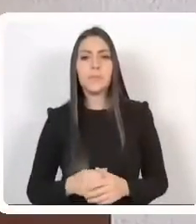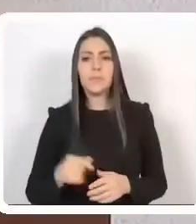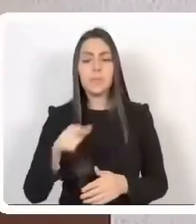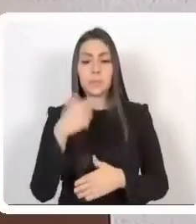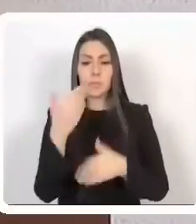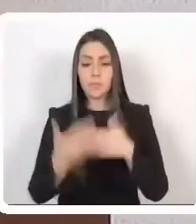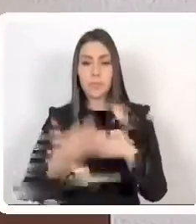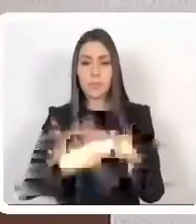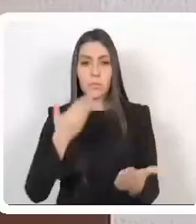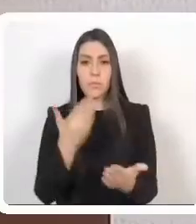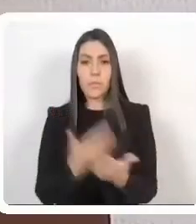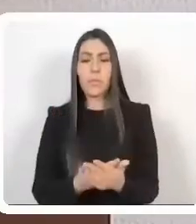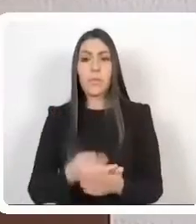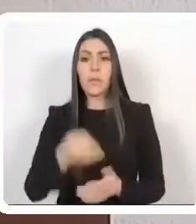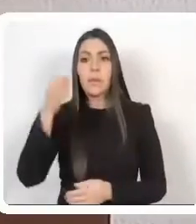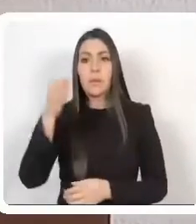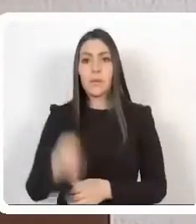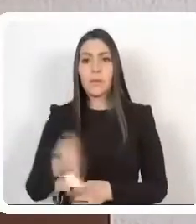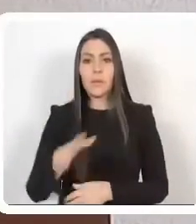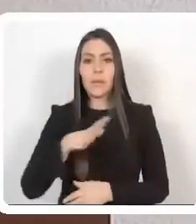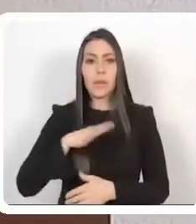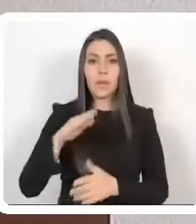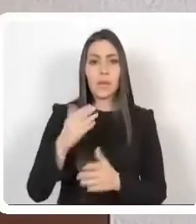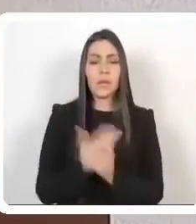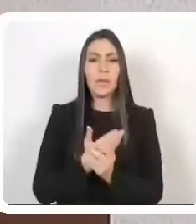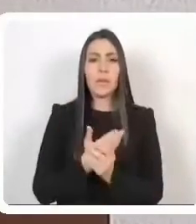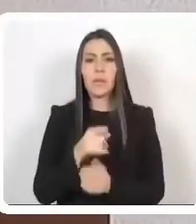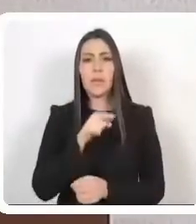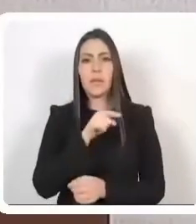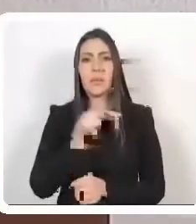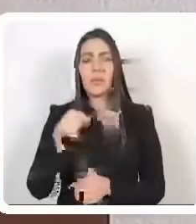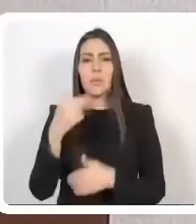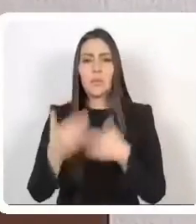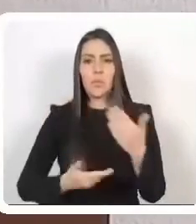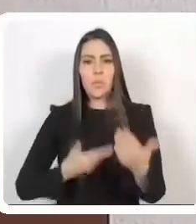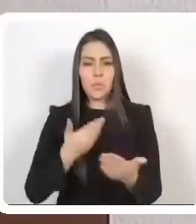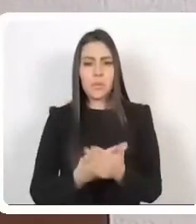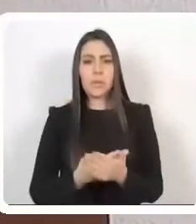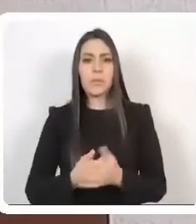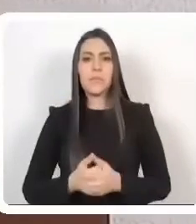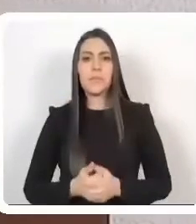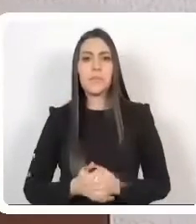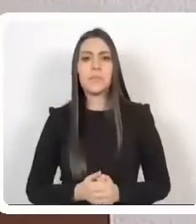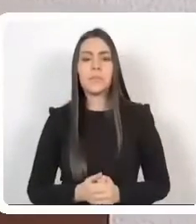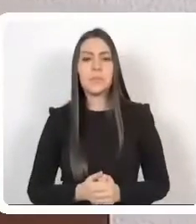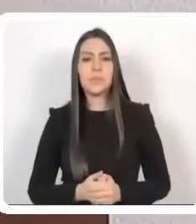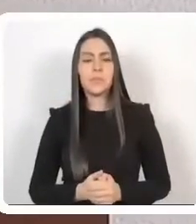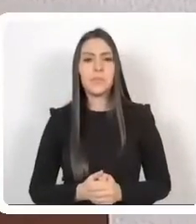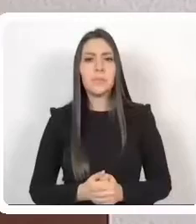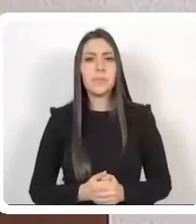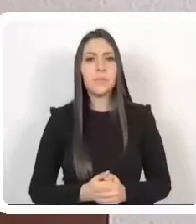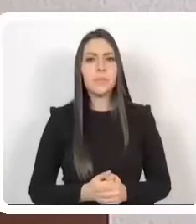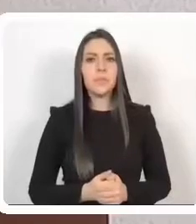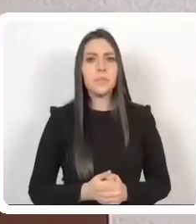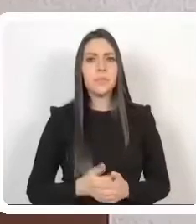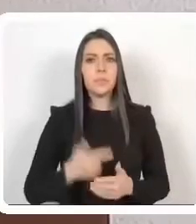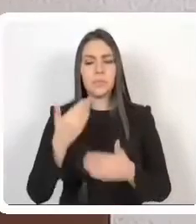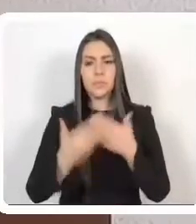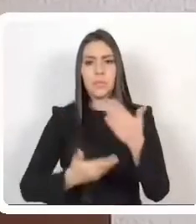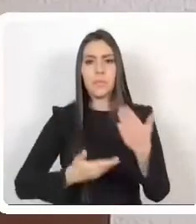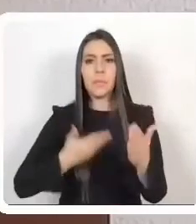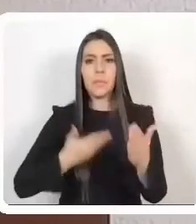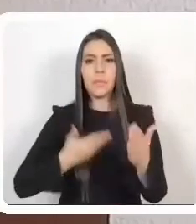y al proyecto de decreto que se adjuntan las iniciativas siguientes. Iniciativa con proyecto de decreto por el